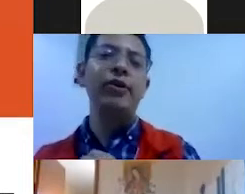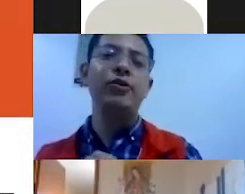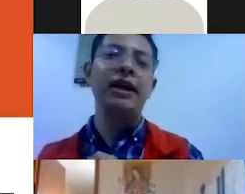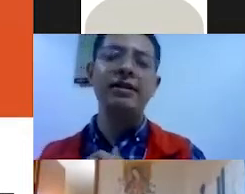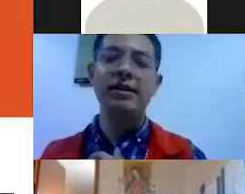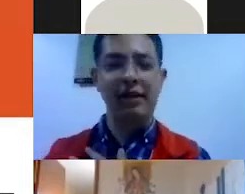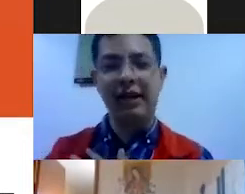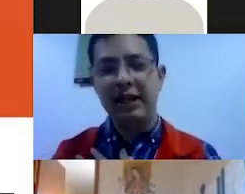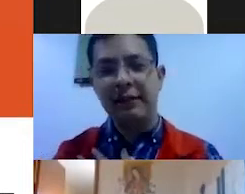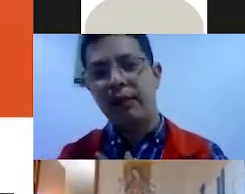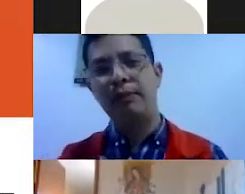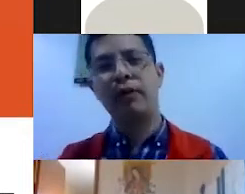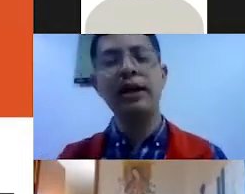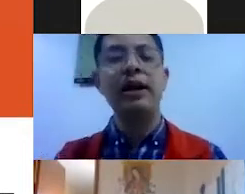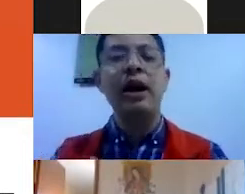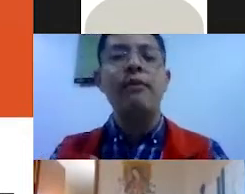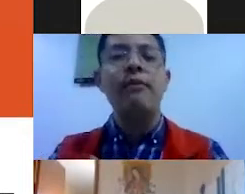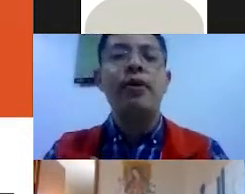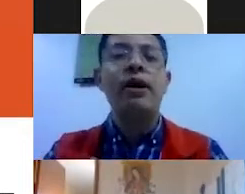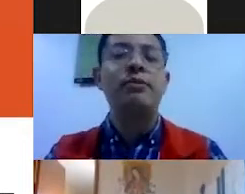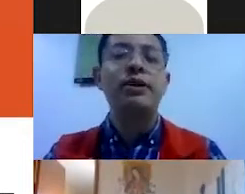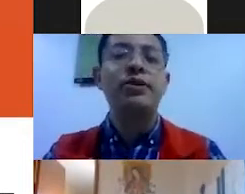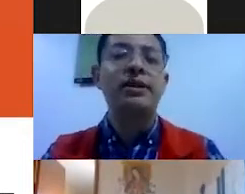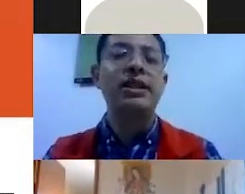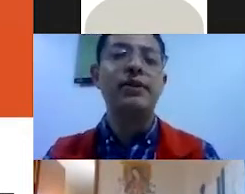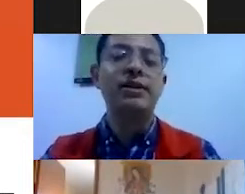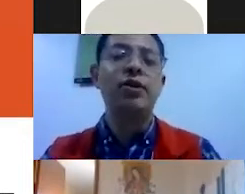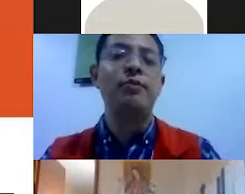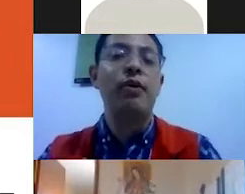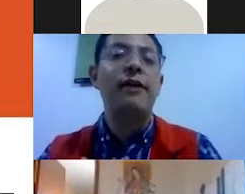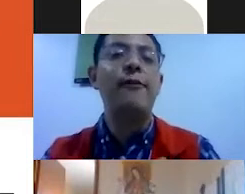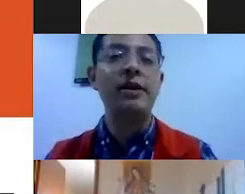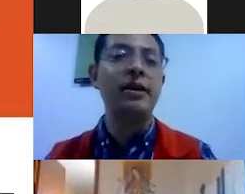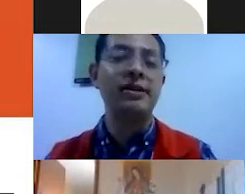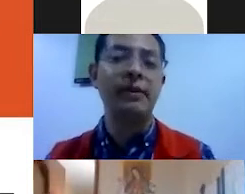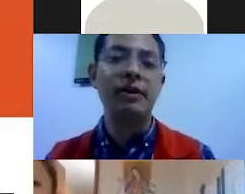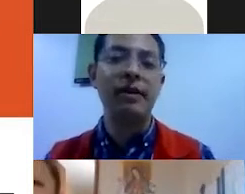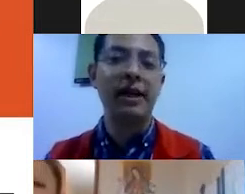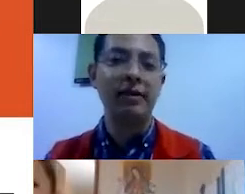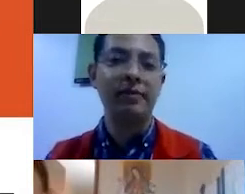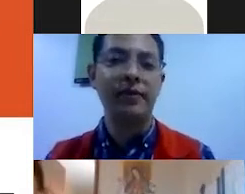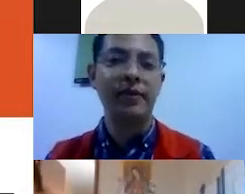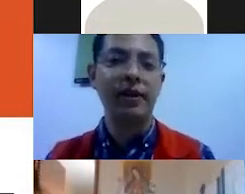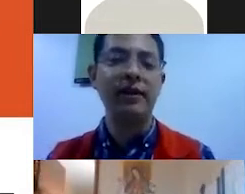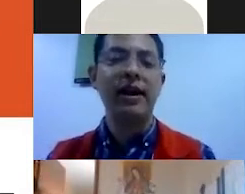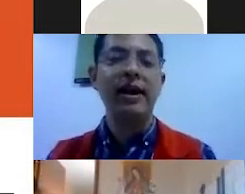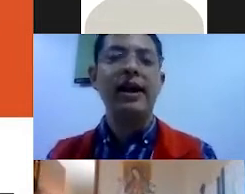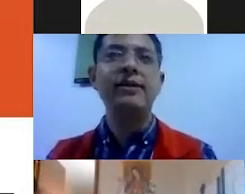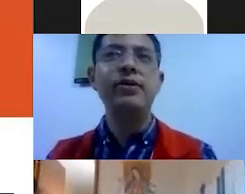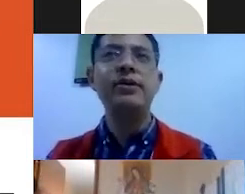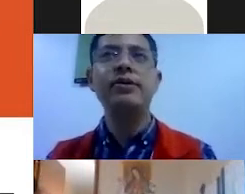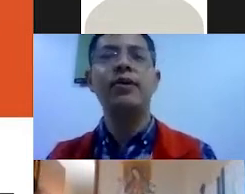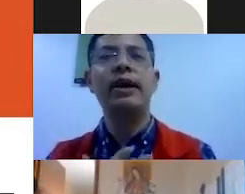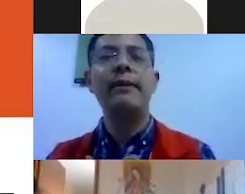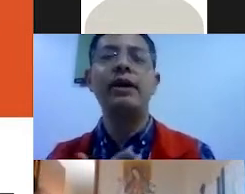del arco costal? Sí, es inevitable. ¿Por qué? Por las compresiones que estamos haciendo, por la fuerza que estamos aplicando, ¿ok?